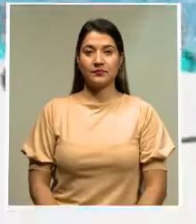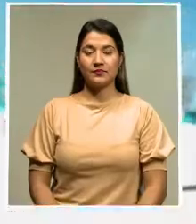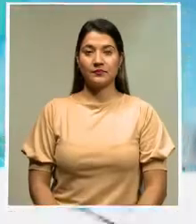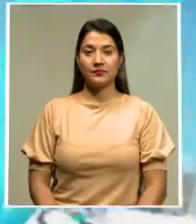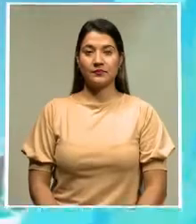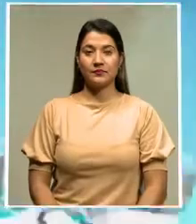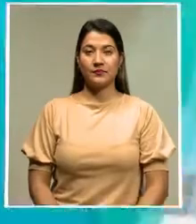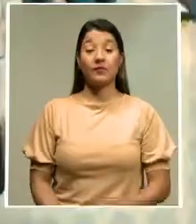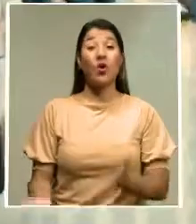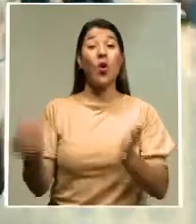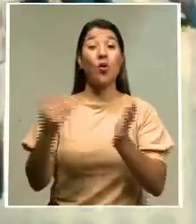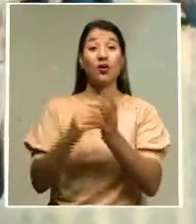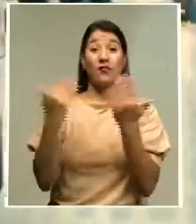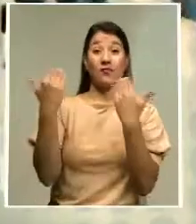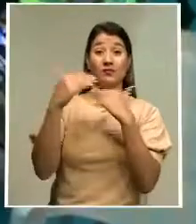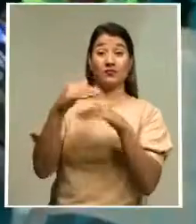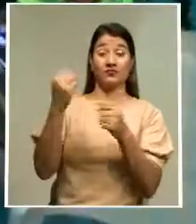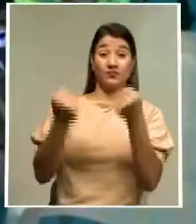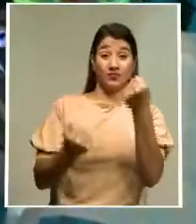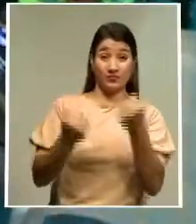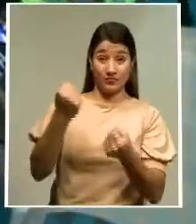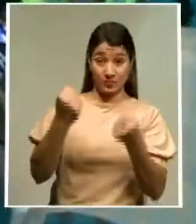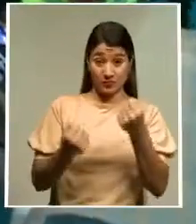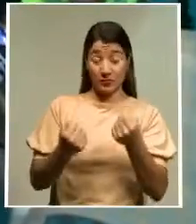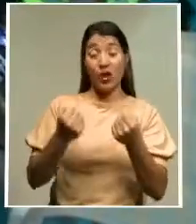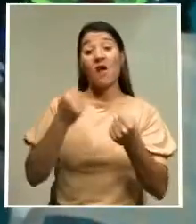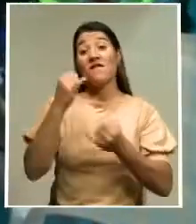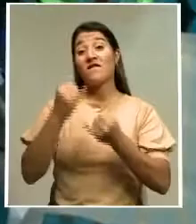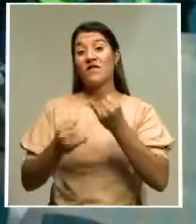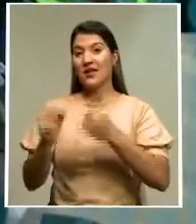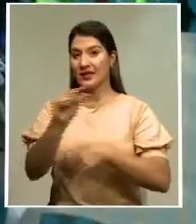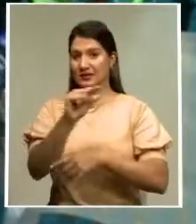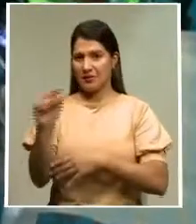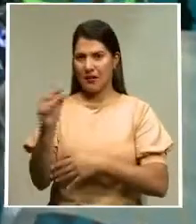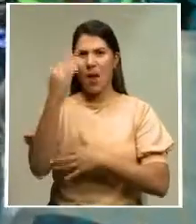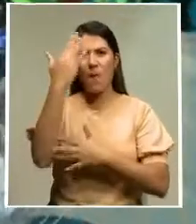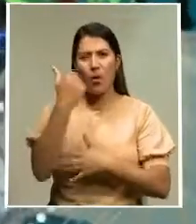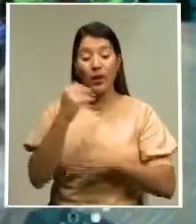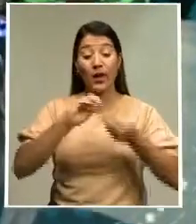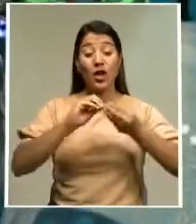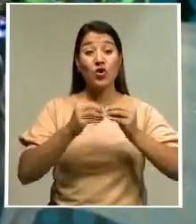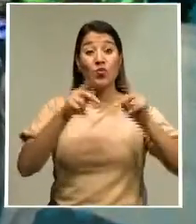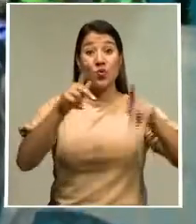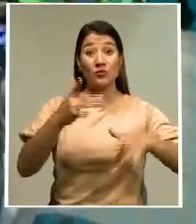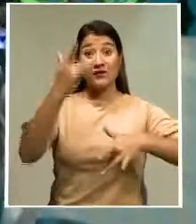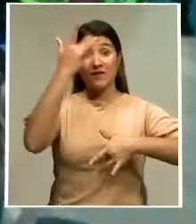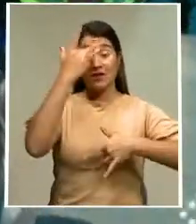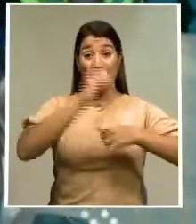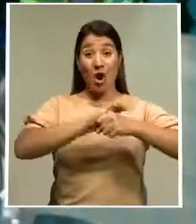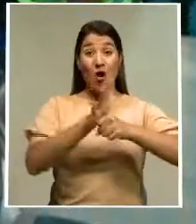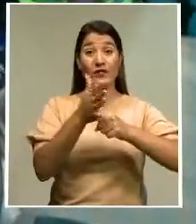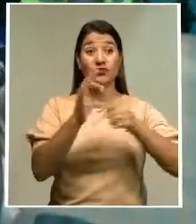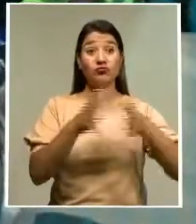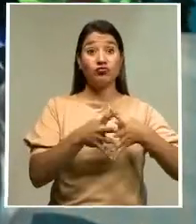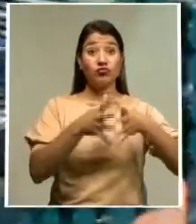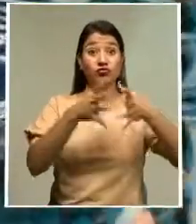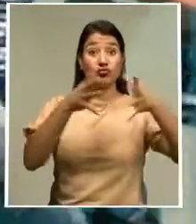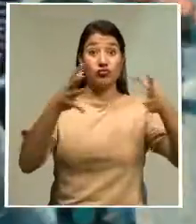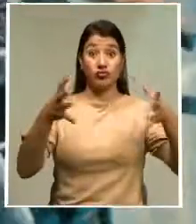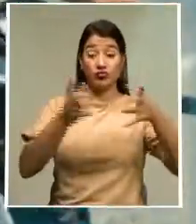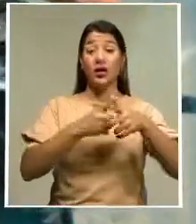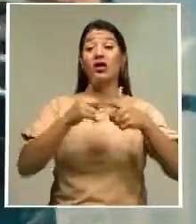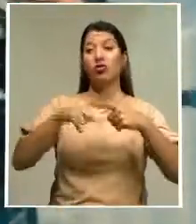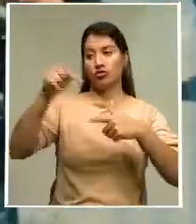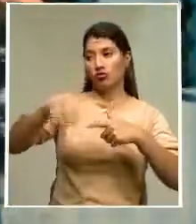Vuelve la restricción vehicular por placas los fines de semana. Ante el aumento de casos positivos por COVID-19, las autoridades anunciaron